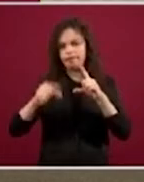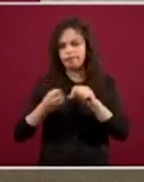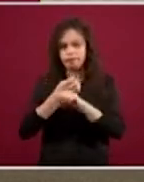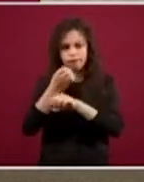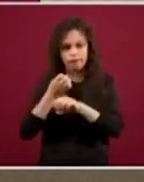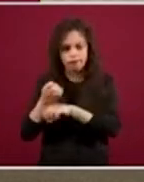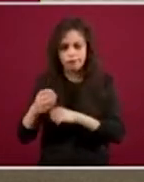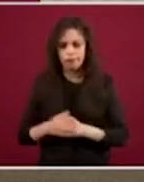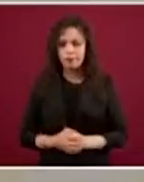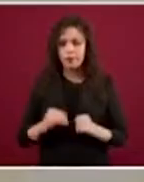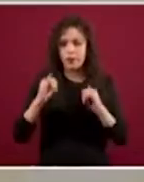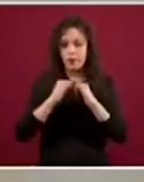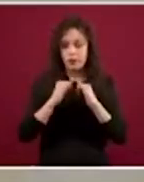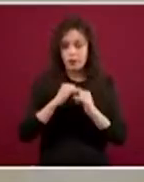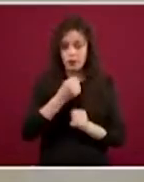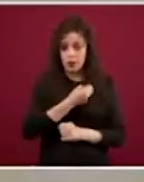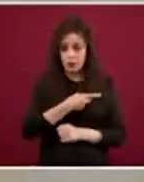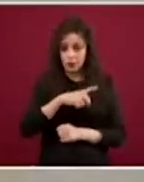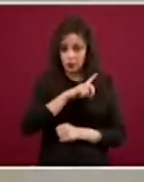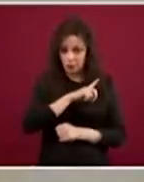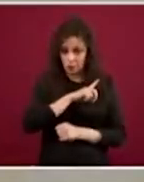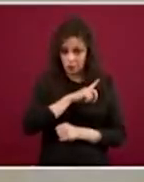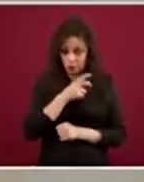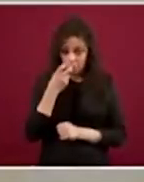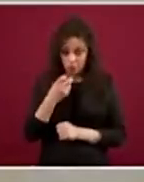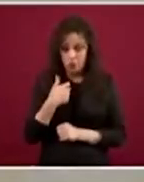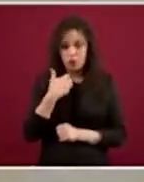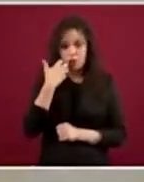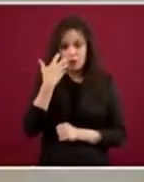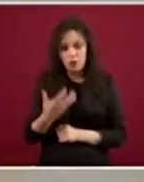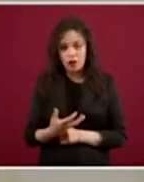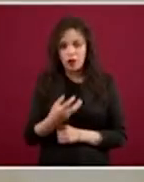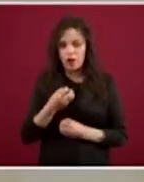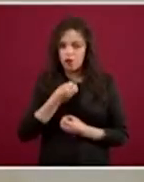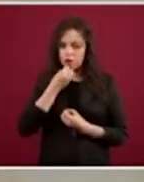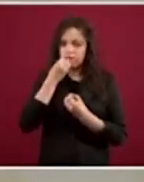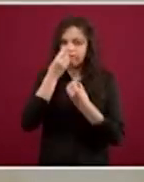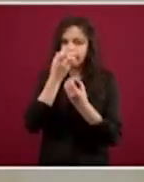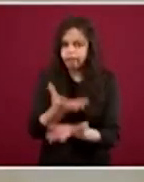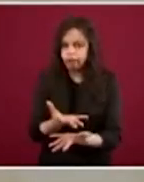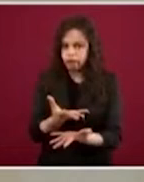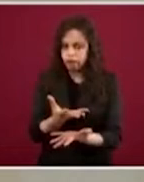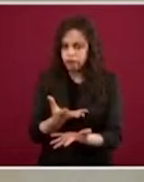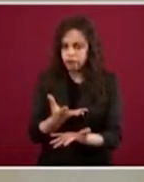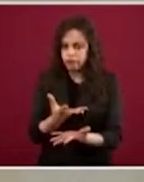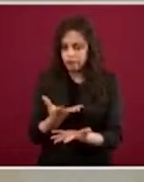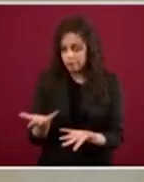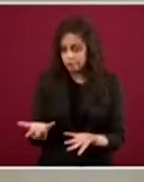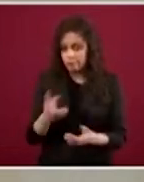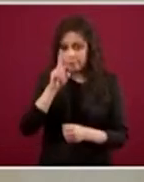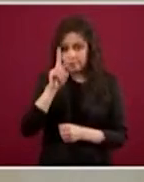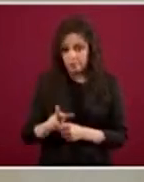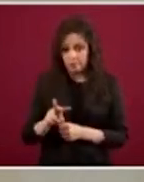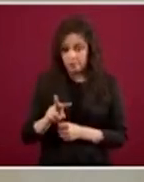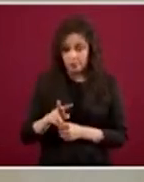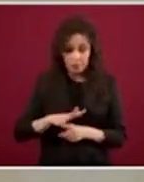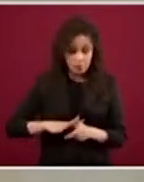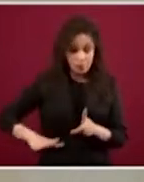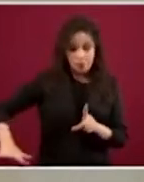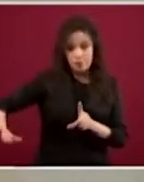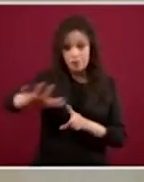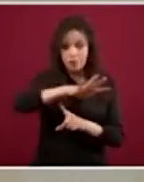salud queremos expresar que la salud de gran parte de la población depende de este